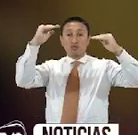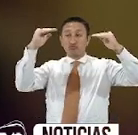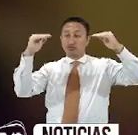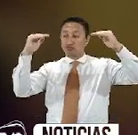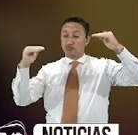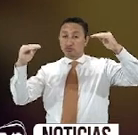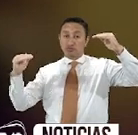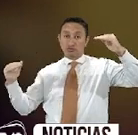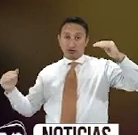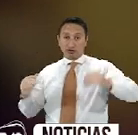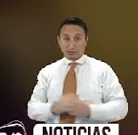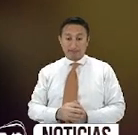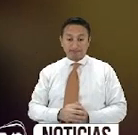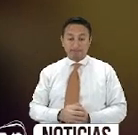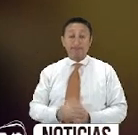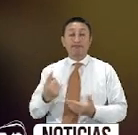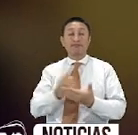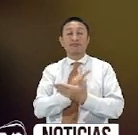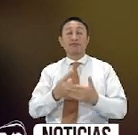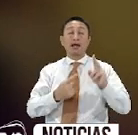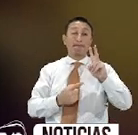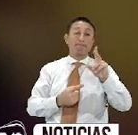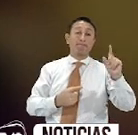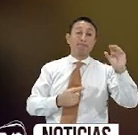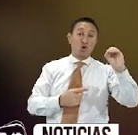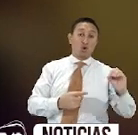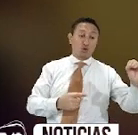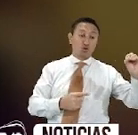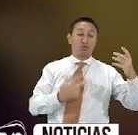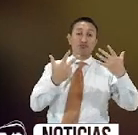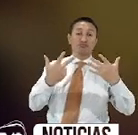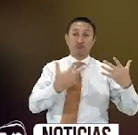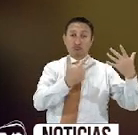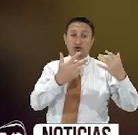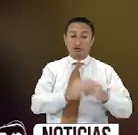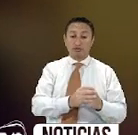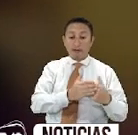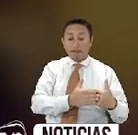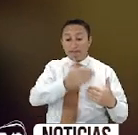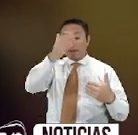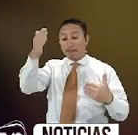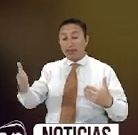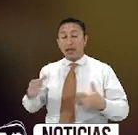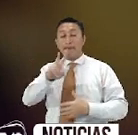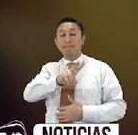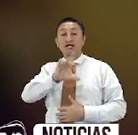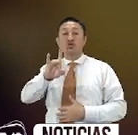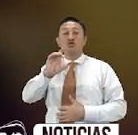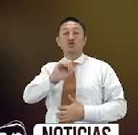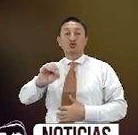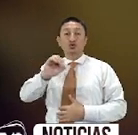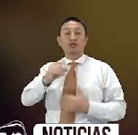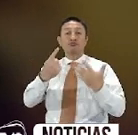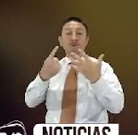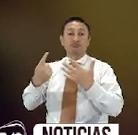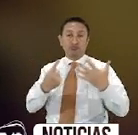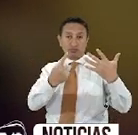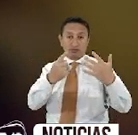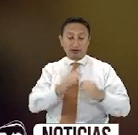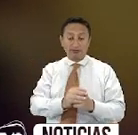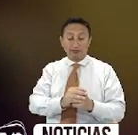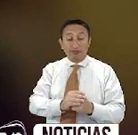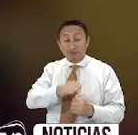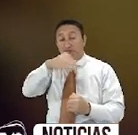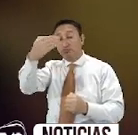zonas residenciales. La semana del 21 de octubre serán de 8 horas, la semana del 28 de octubre de 6 horas y